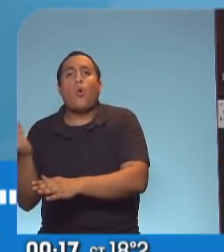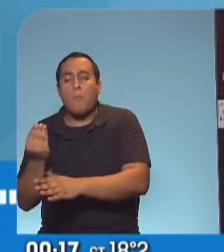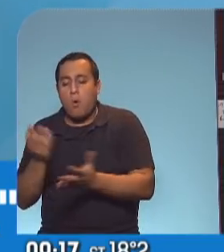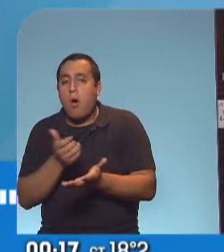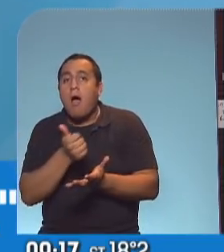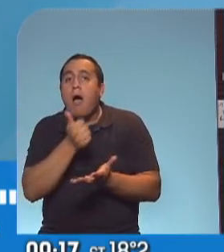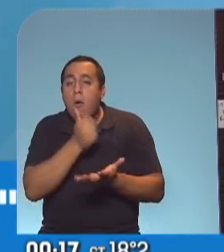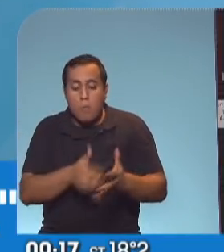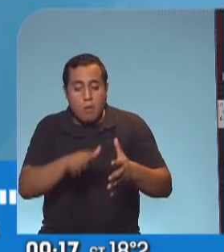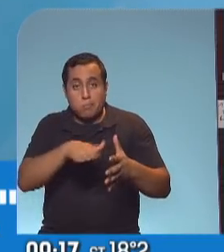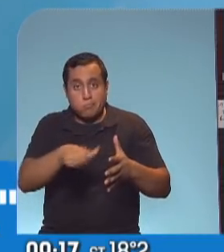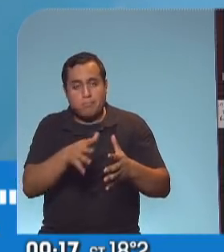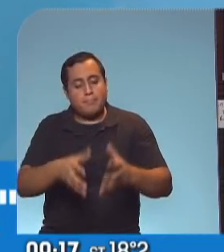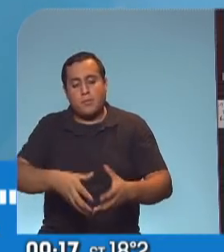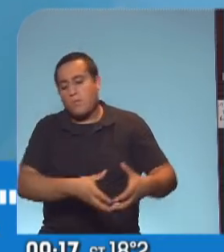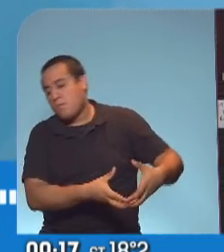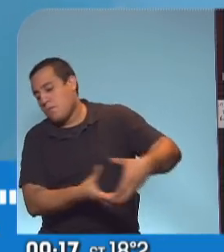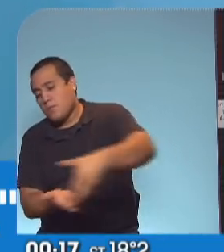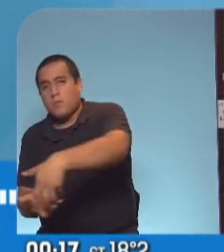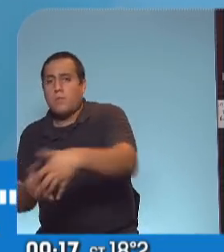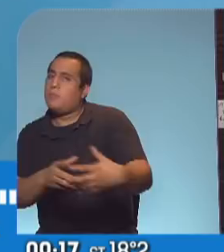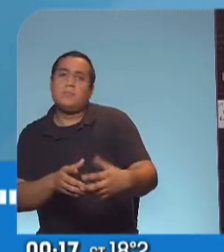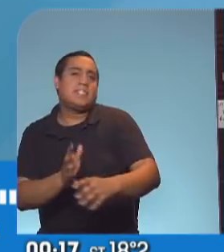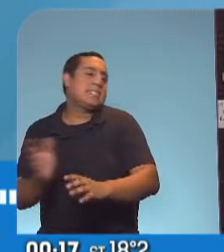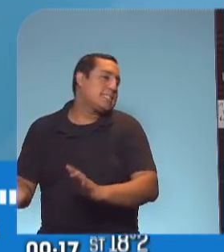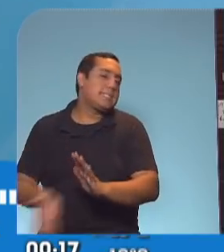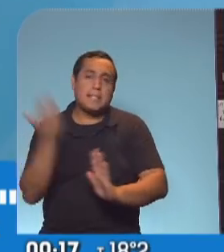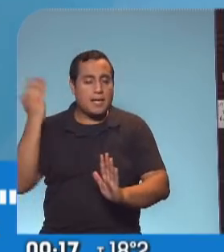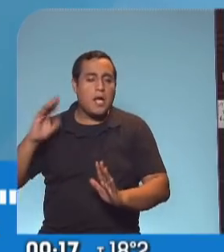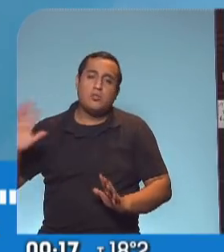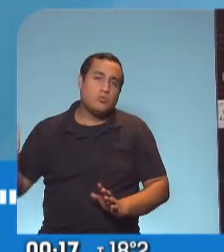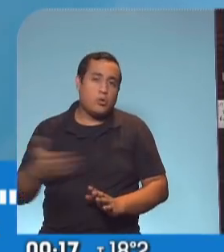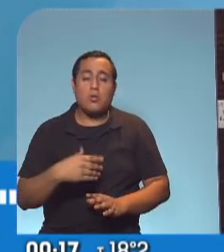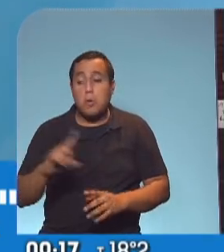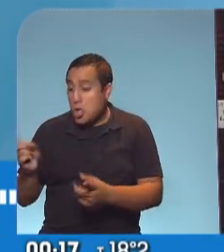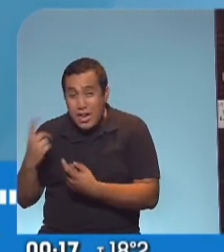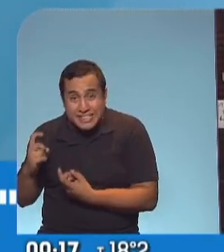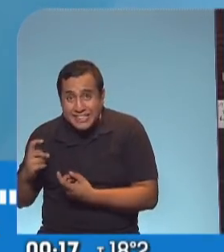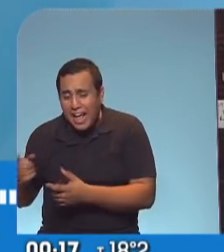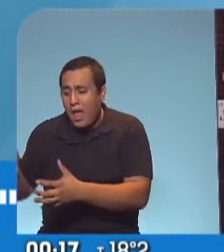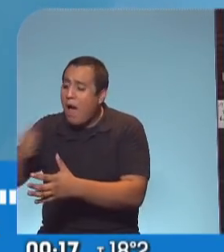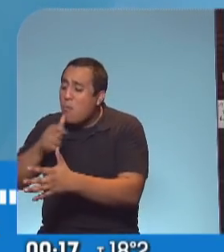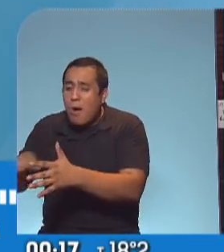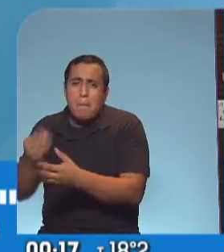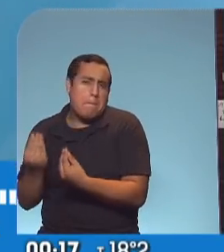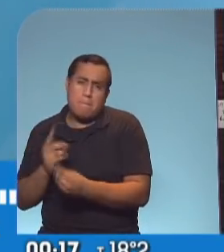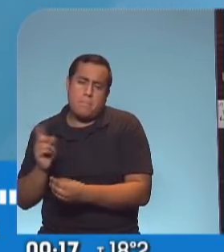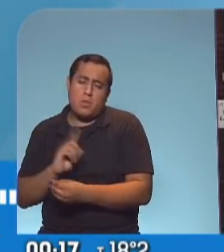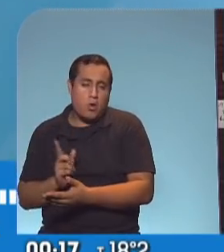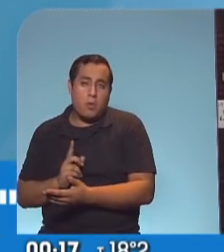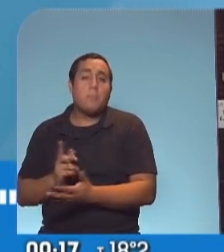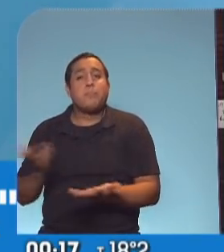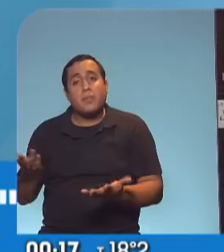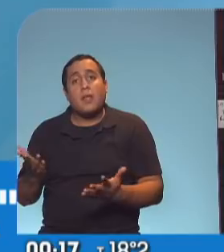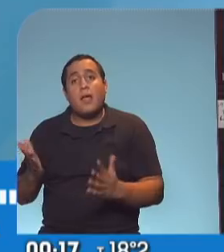desusos que puedan acumular agua, como decíamos recién, y nos referimos a todos, dentro y fuera de la vivienda. Y la